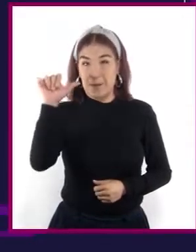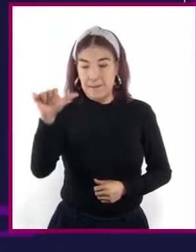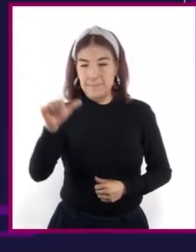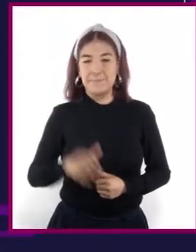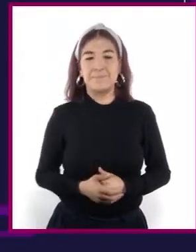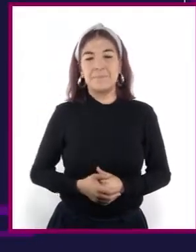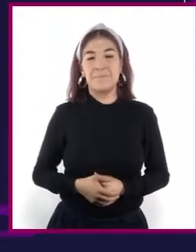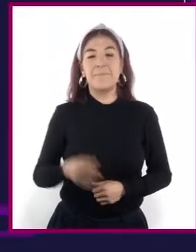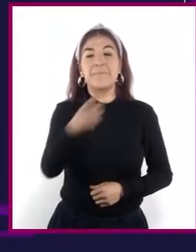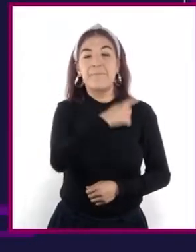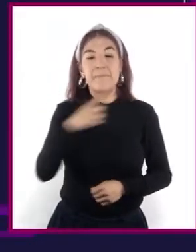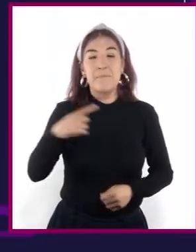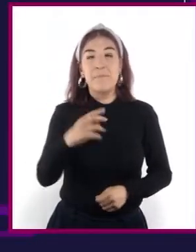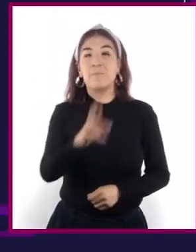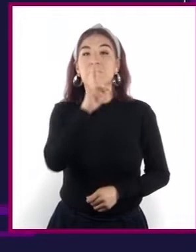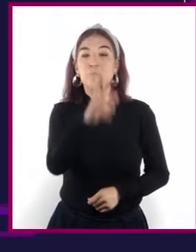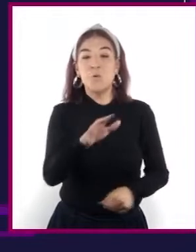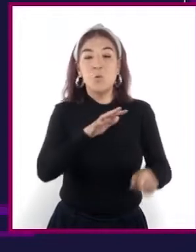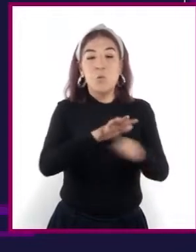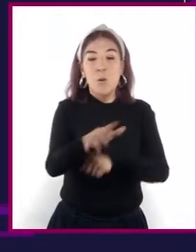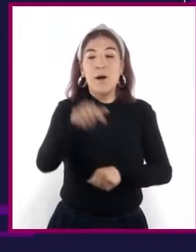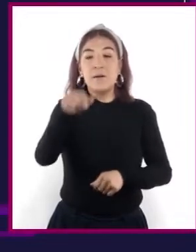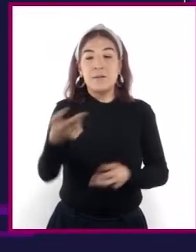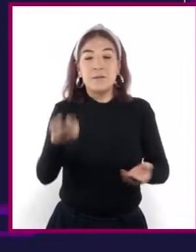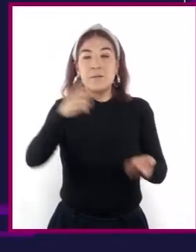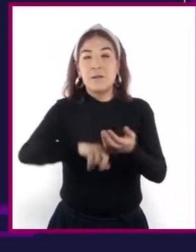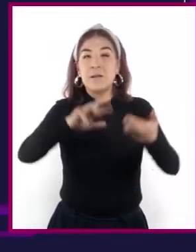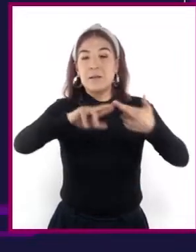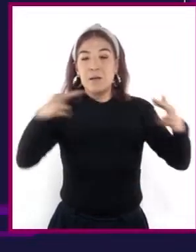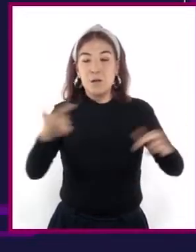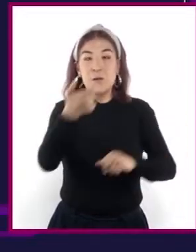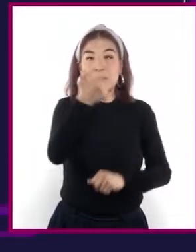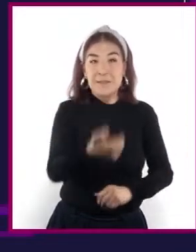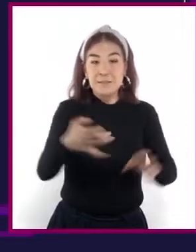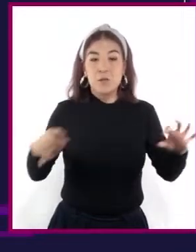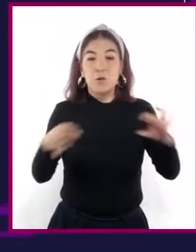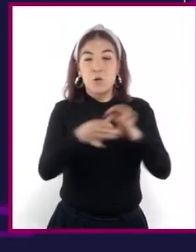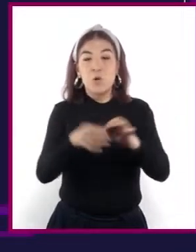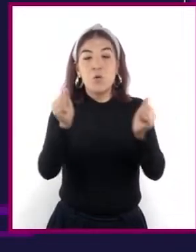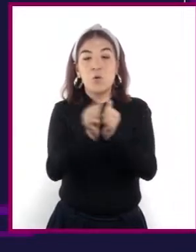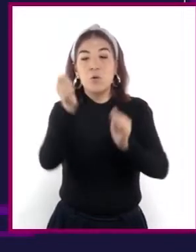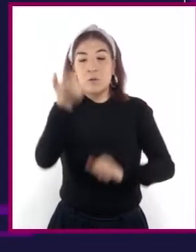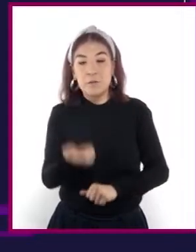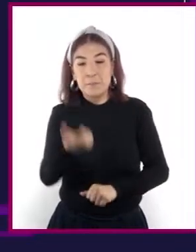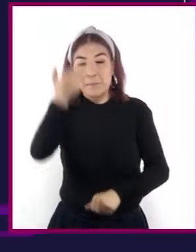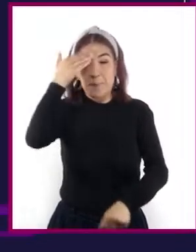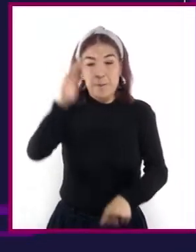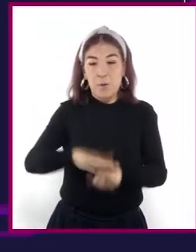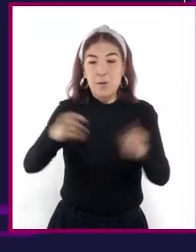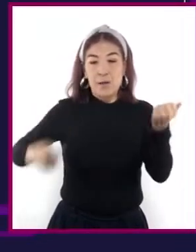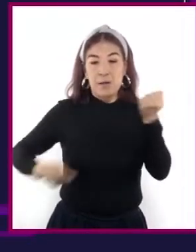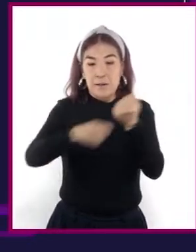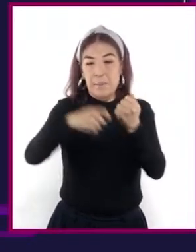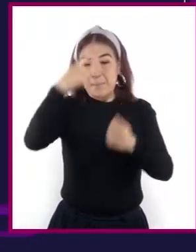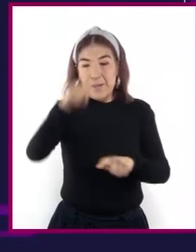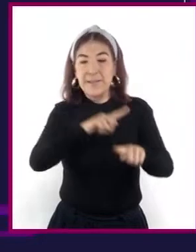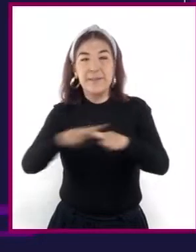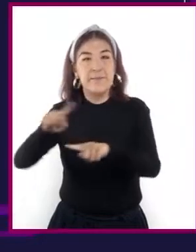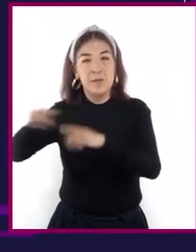la relación entre el costo y número de memorias como una razón para cada establecimiento. Inciso